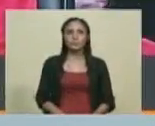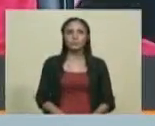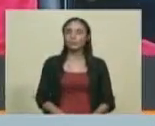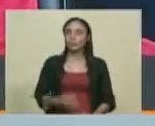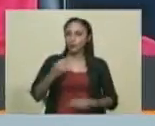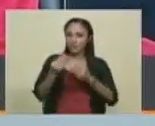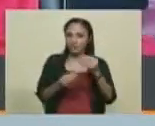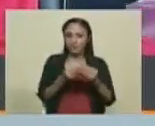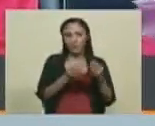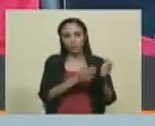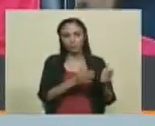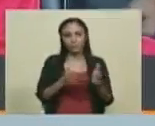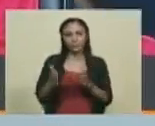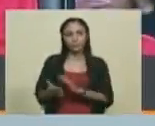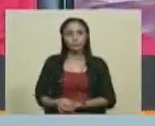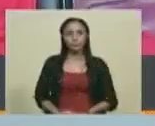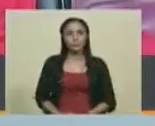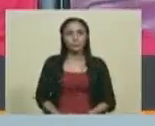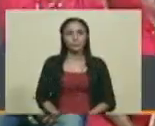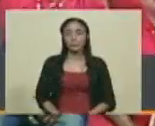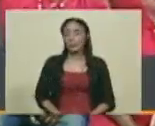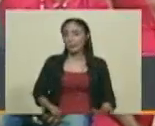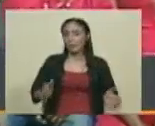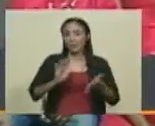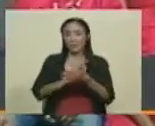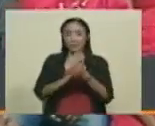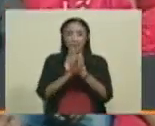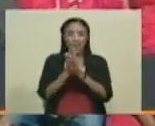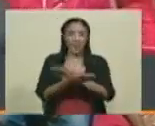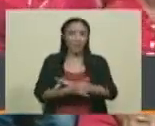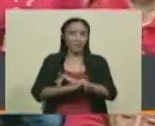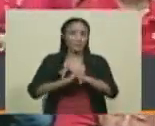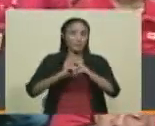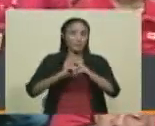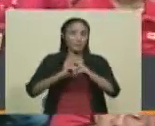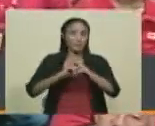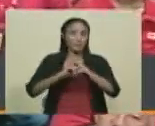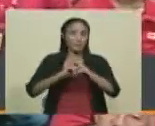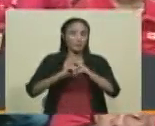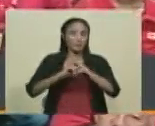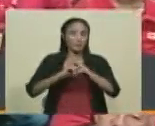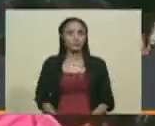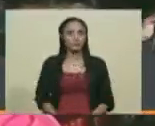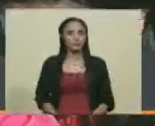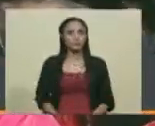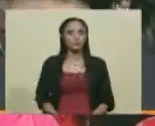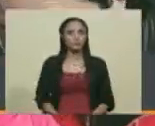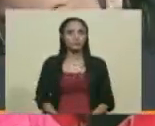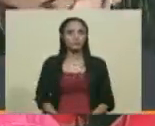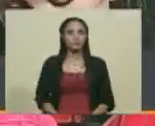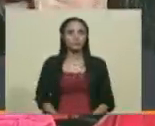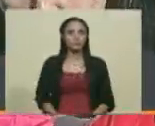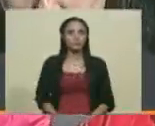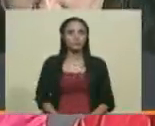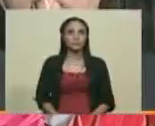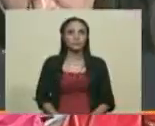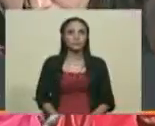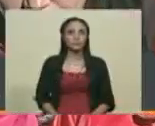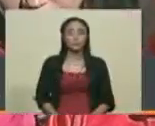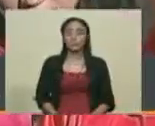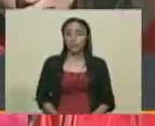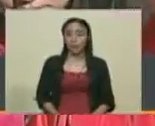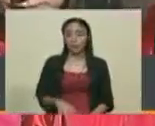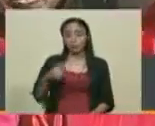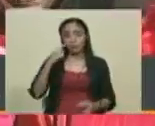ejecutándose para derrumbar la burocracia, las mafias que se dejaron. Una de las primeras acciones que